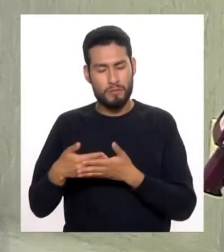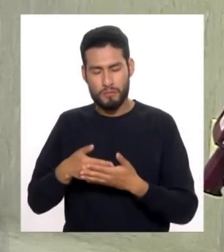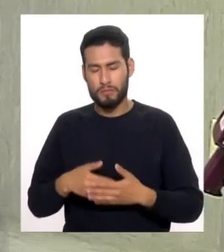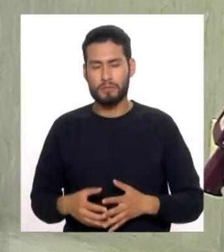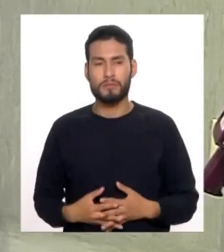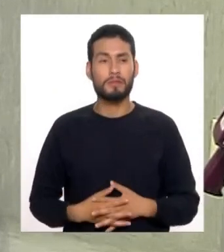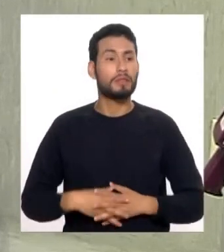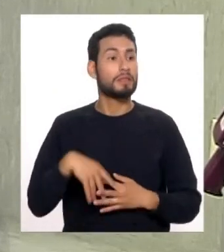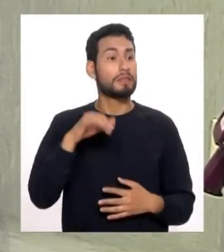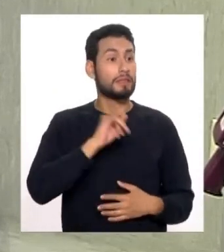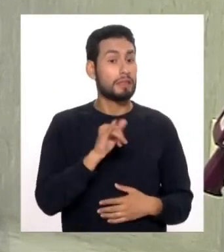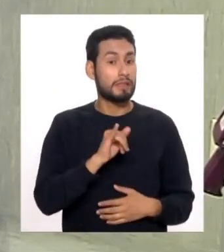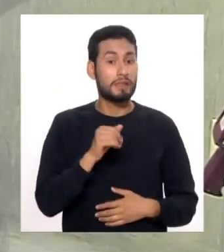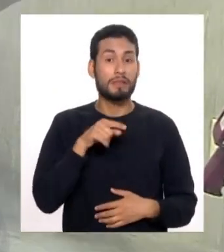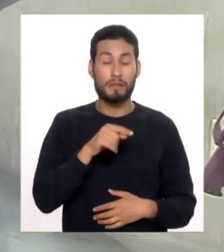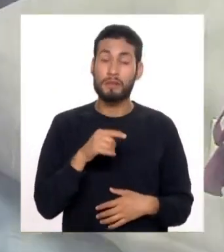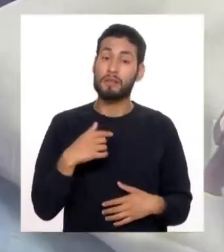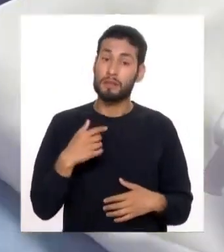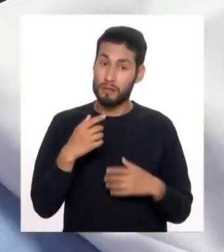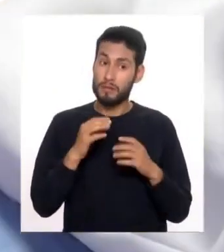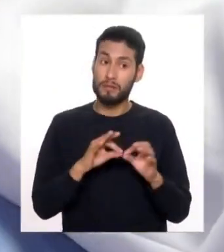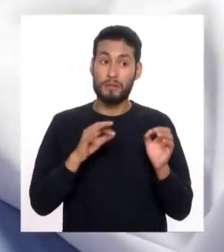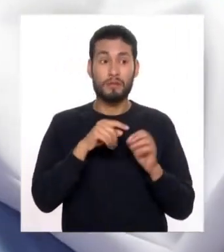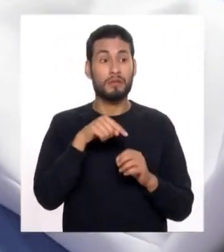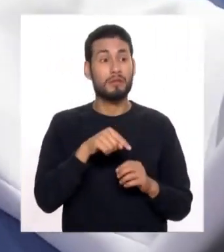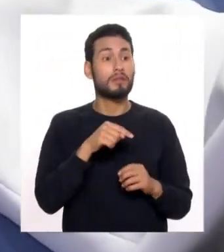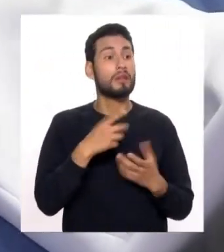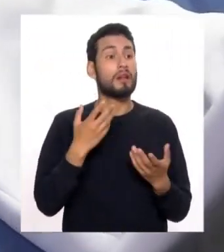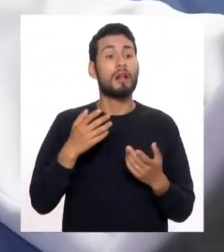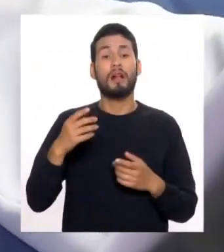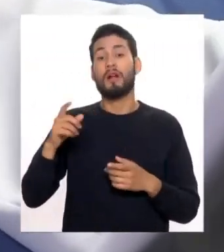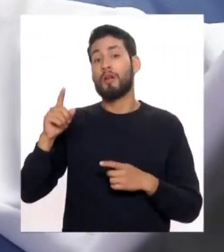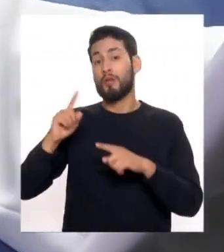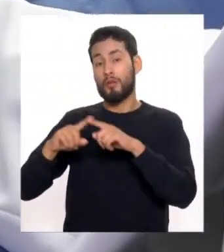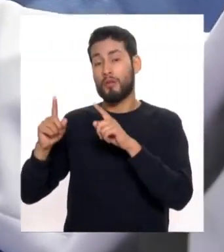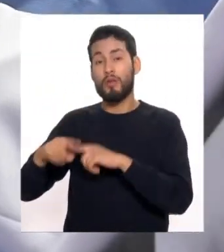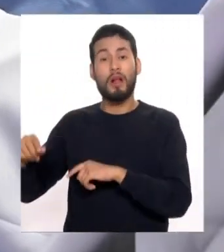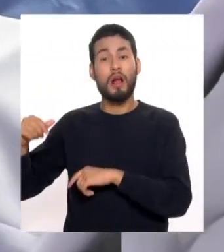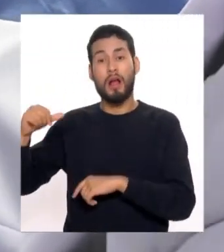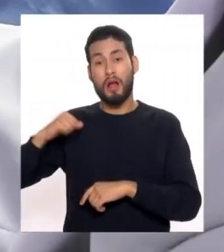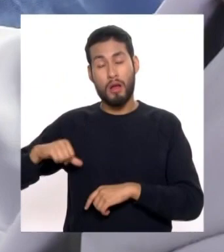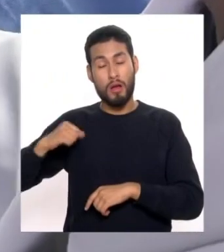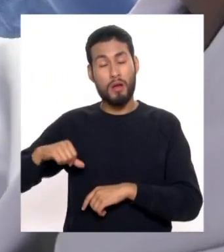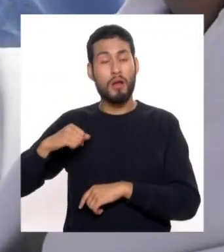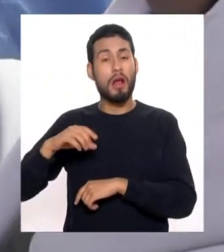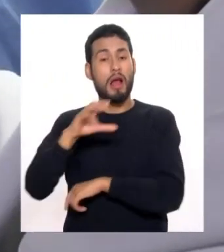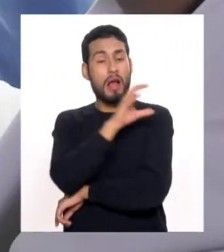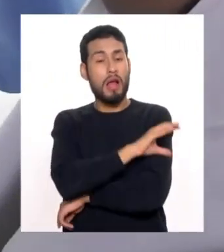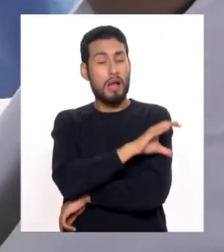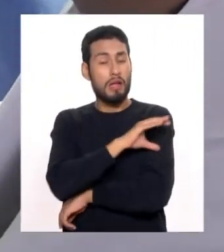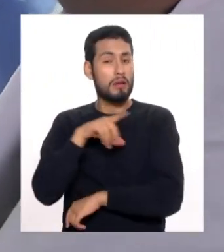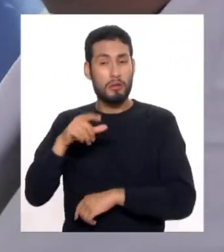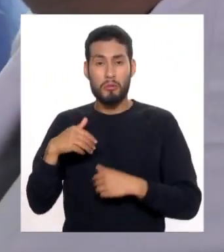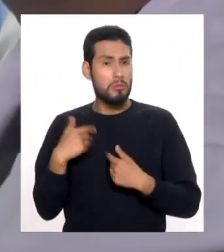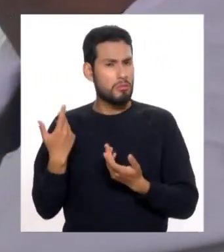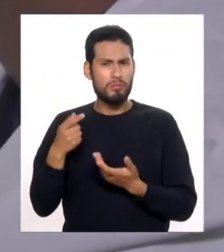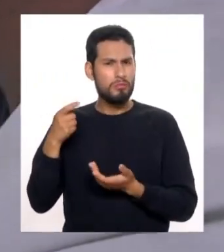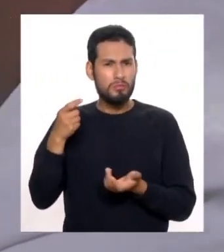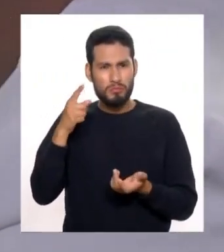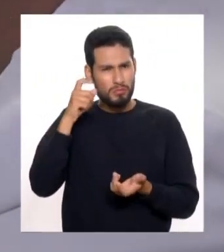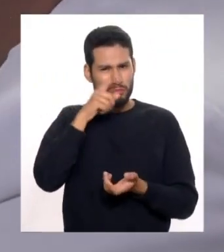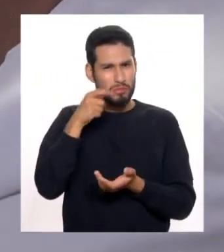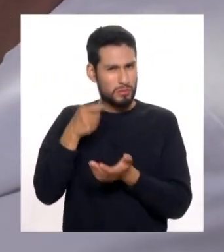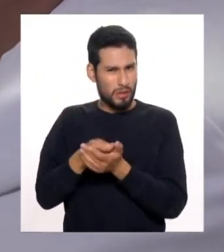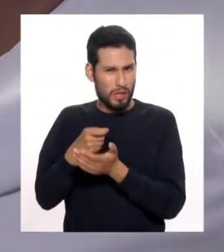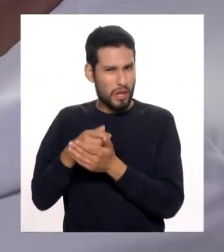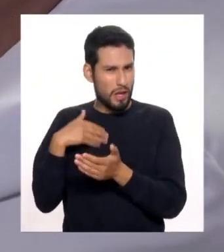hay que resaltar de que muchas veces en las entidades particulares no se encuentra esta tecnología o es económicamente un poco complicado